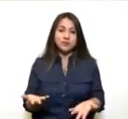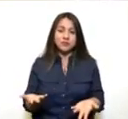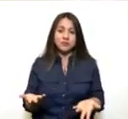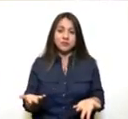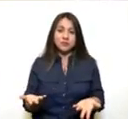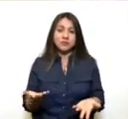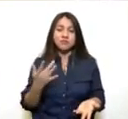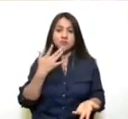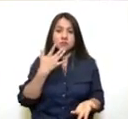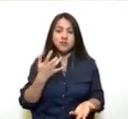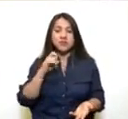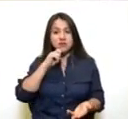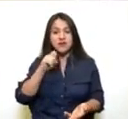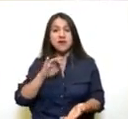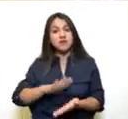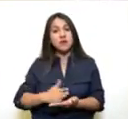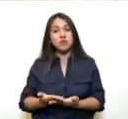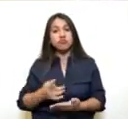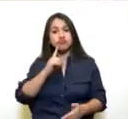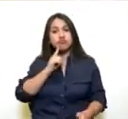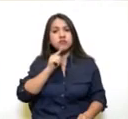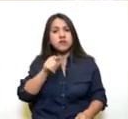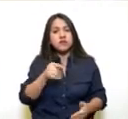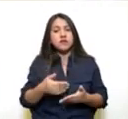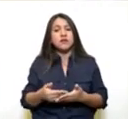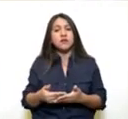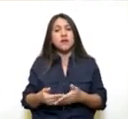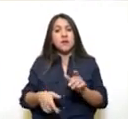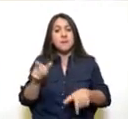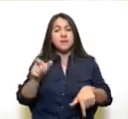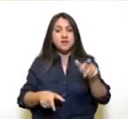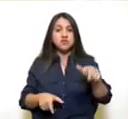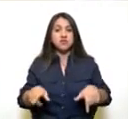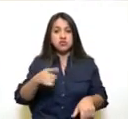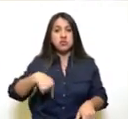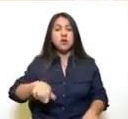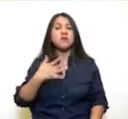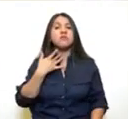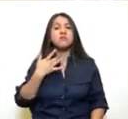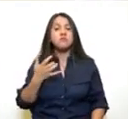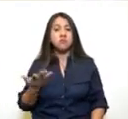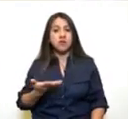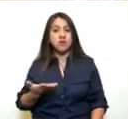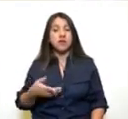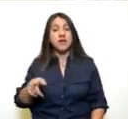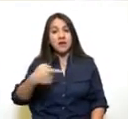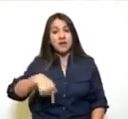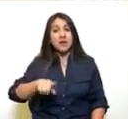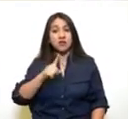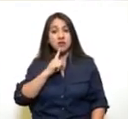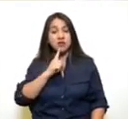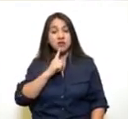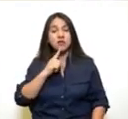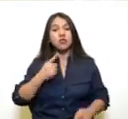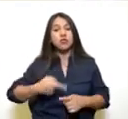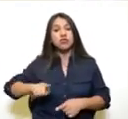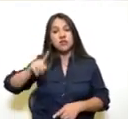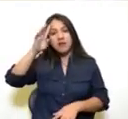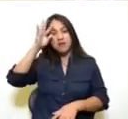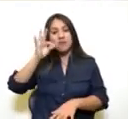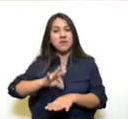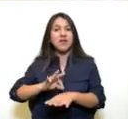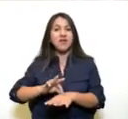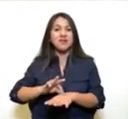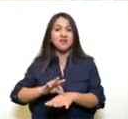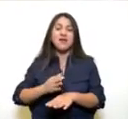con la salud que han tenido estas personas porque ellos tienen otras enfermedades de